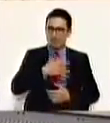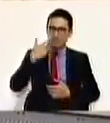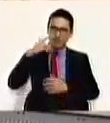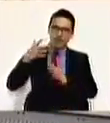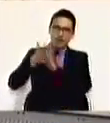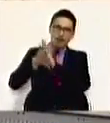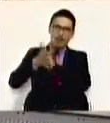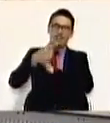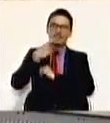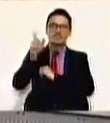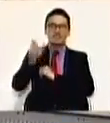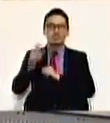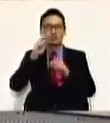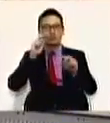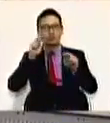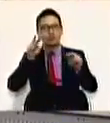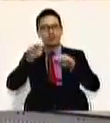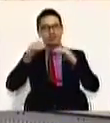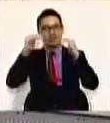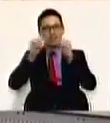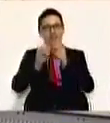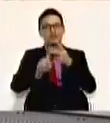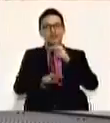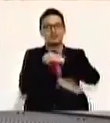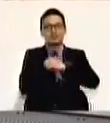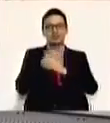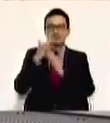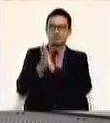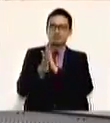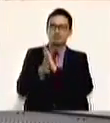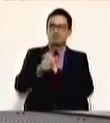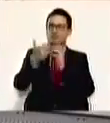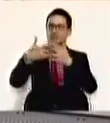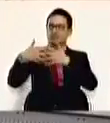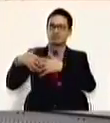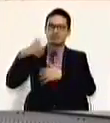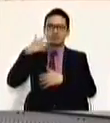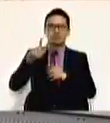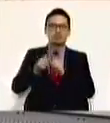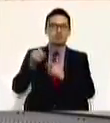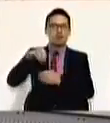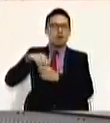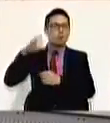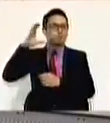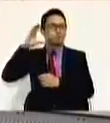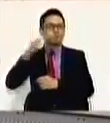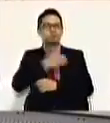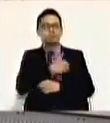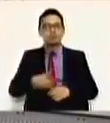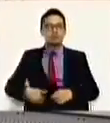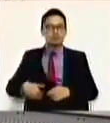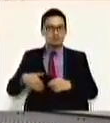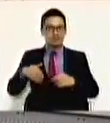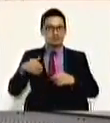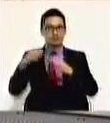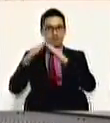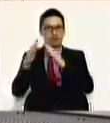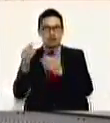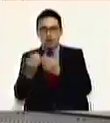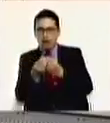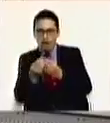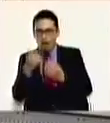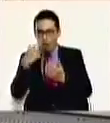del superintendente, del ministro y de otros funcionarios, tengo la impresión de que se operó en Casa de Nariño una especie de nueva unificación del